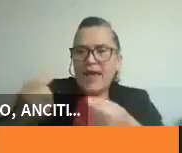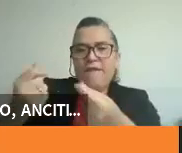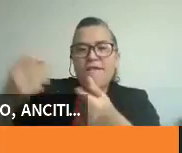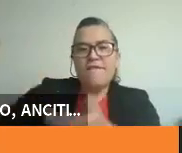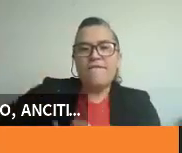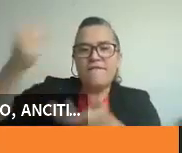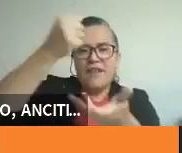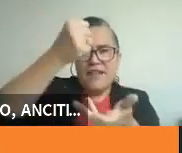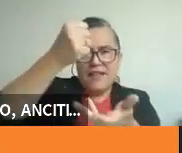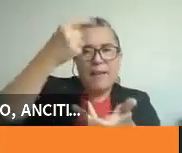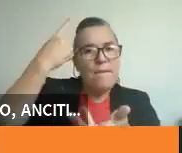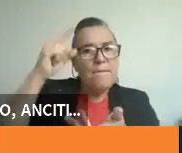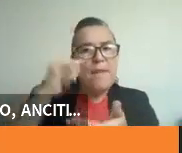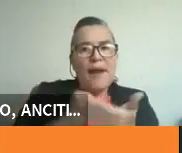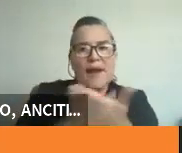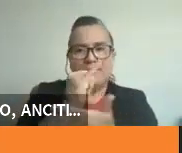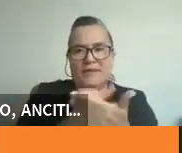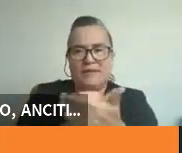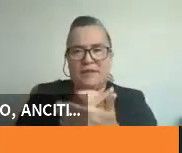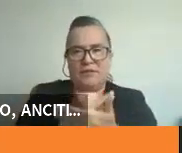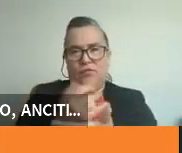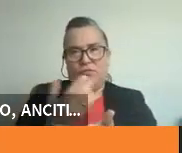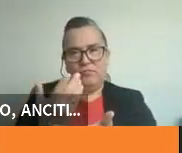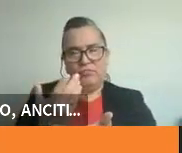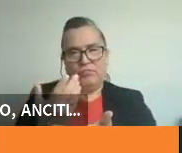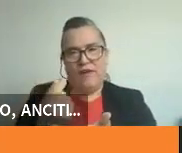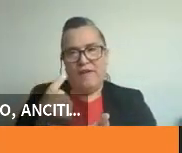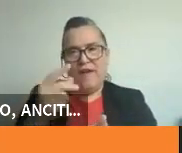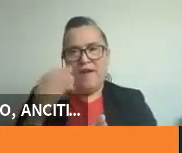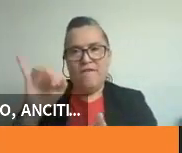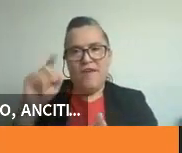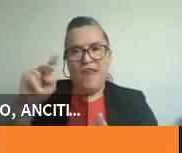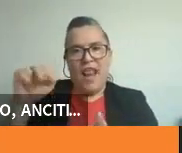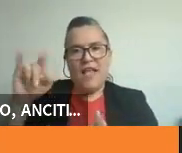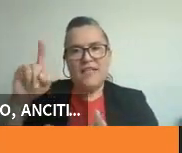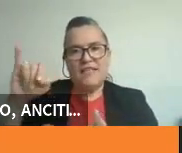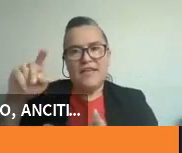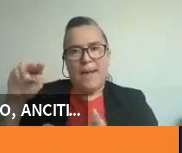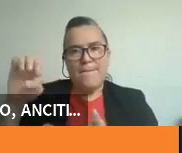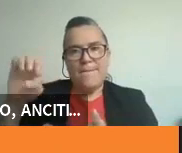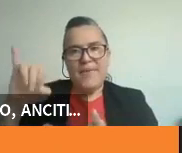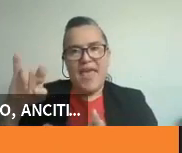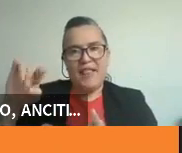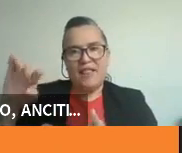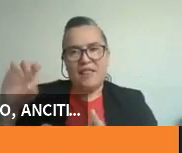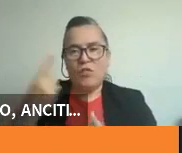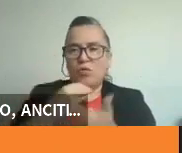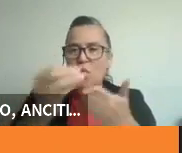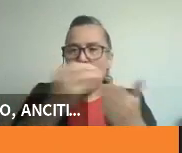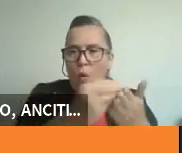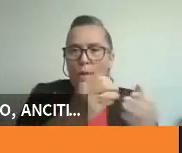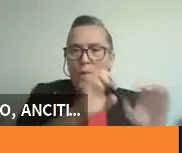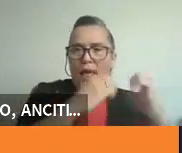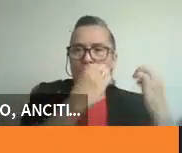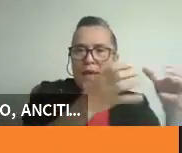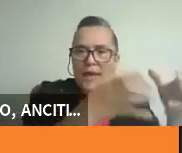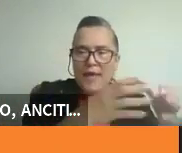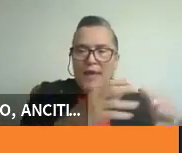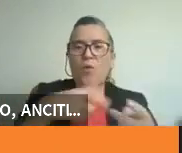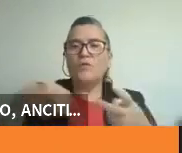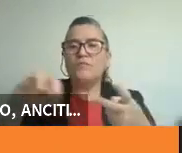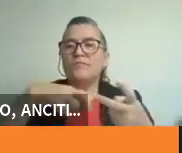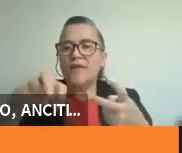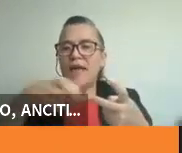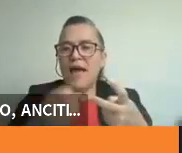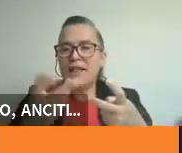hacer la investigación es decir se requiere financiamiento para la compra de equipos para los viáticos de los